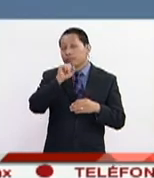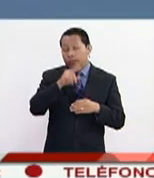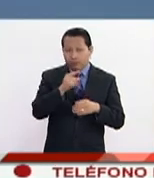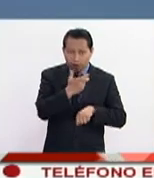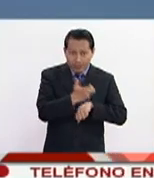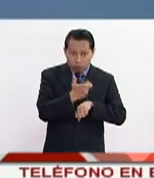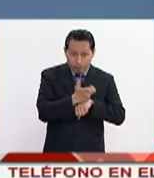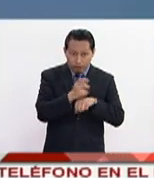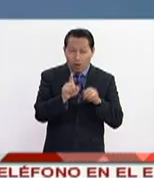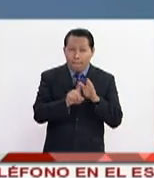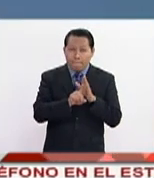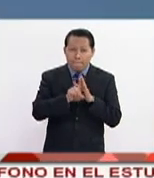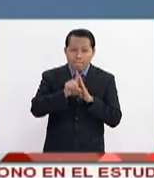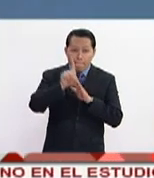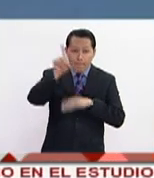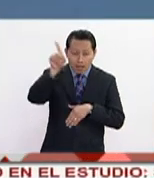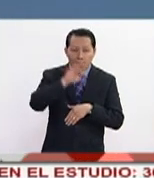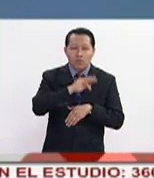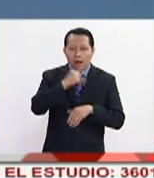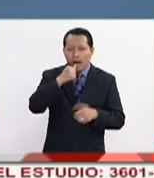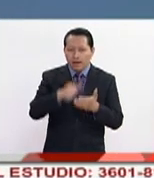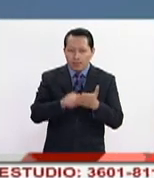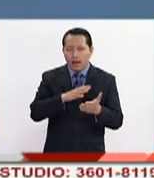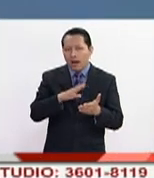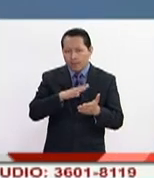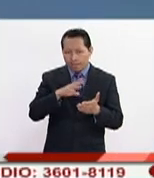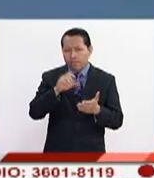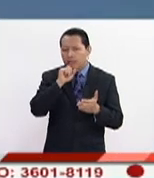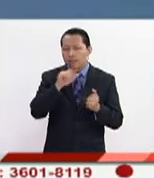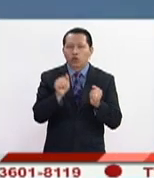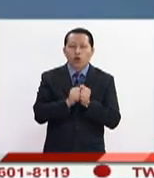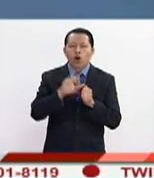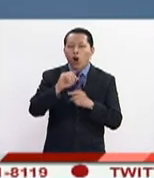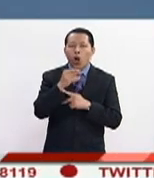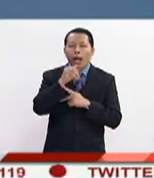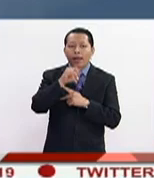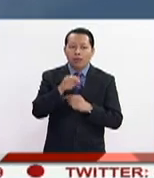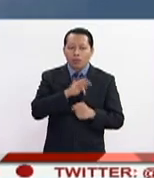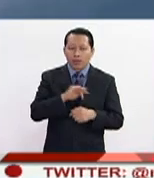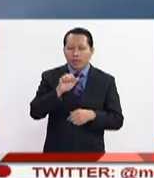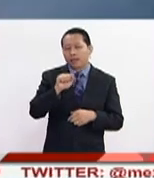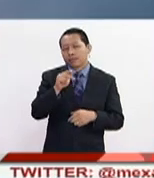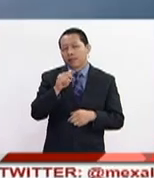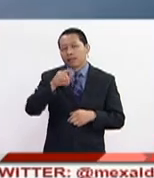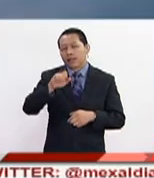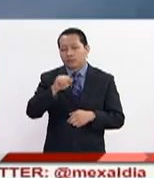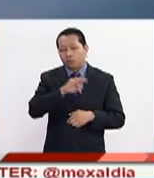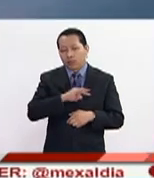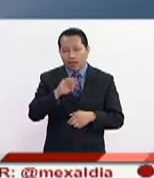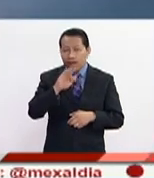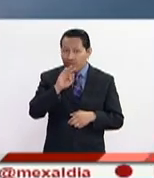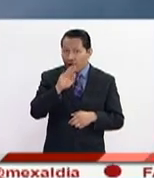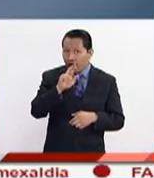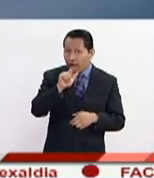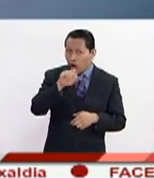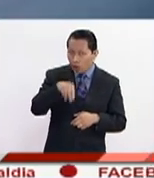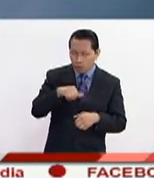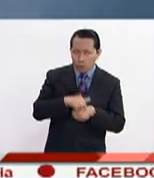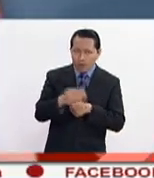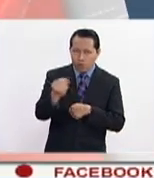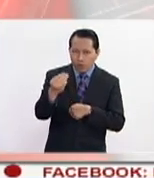Estadounidense enviará una carga a la Estación Internacional con el cohete reutilizado de SpaceX, el Falcon 9, este